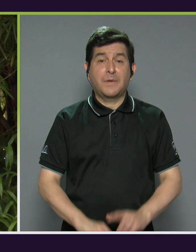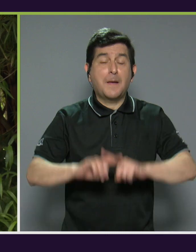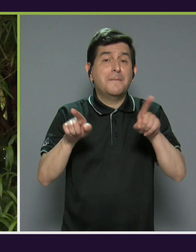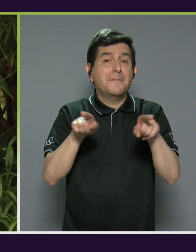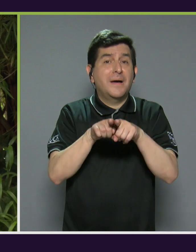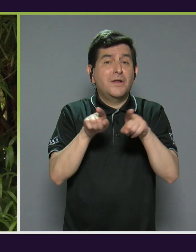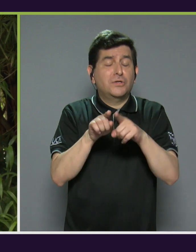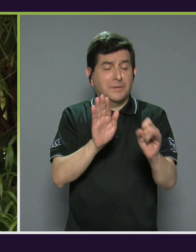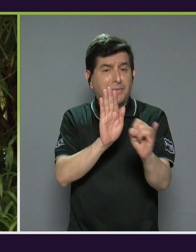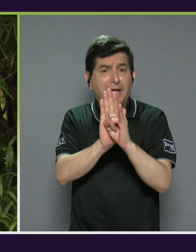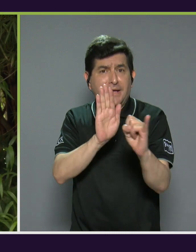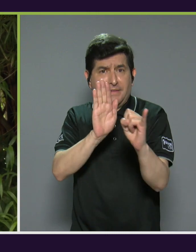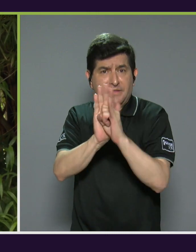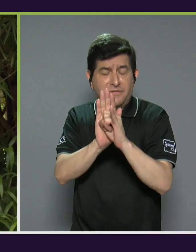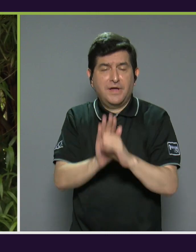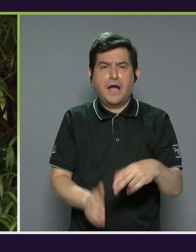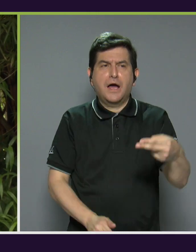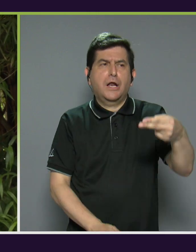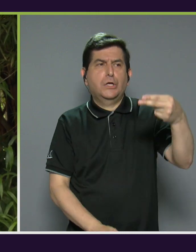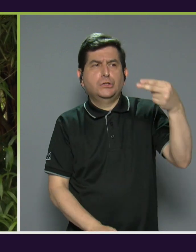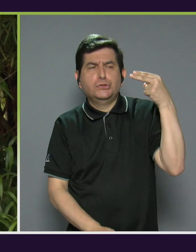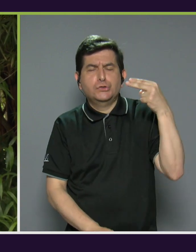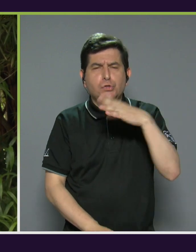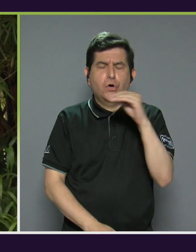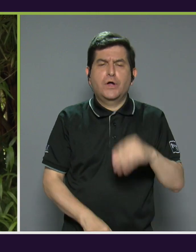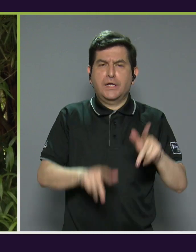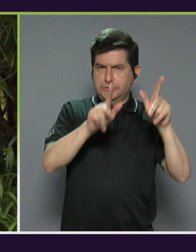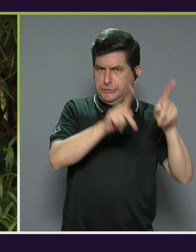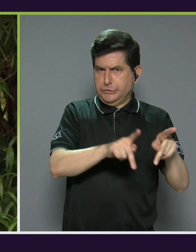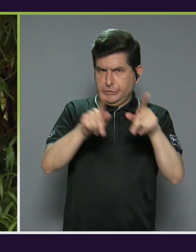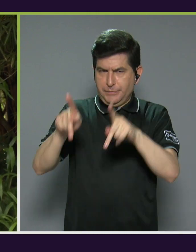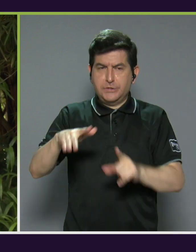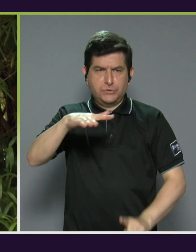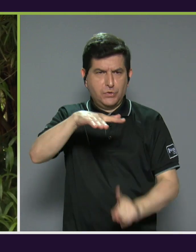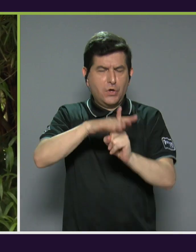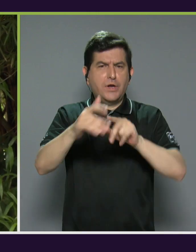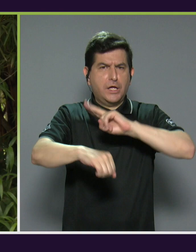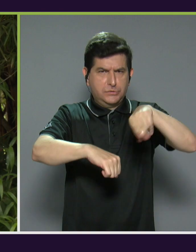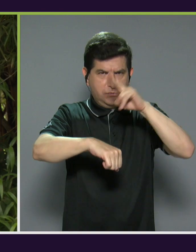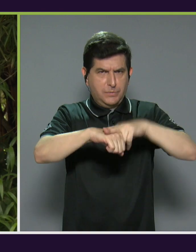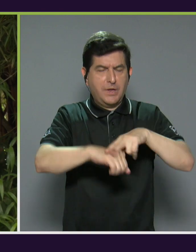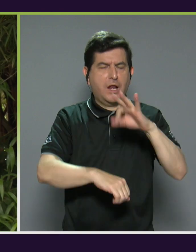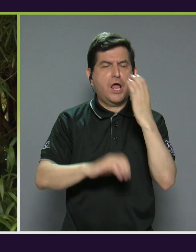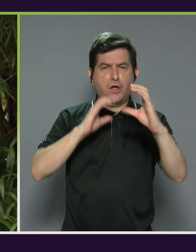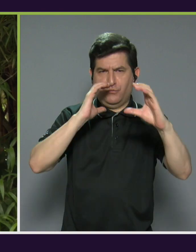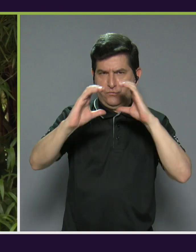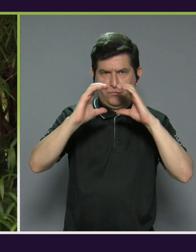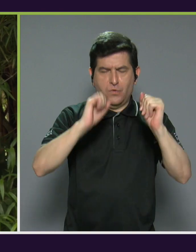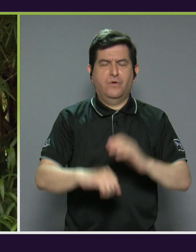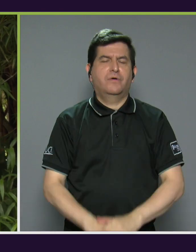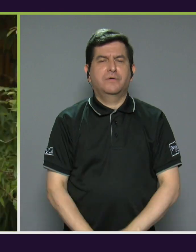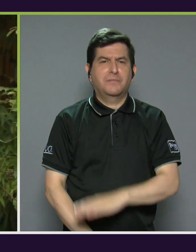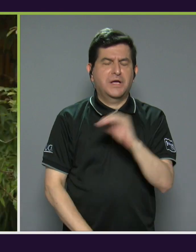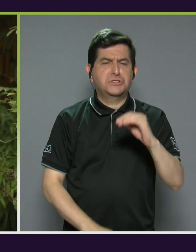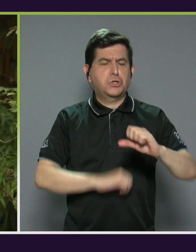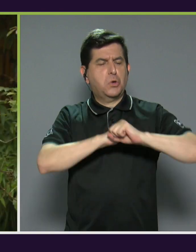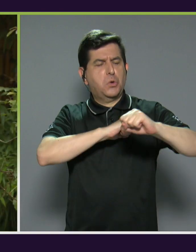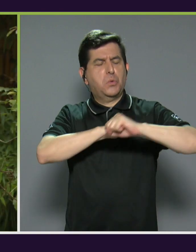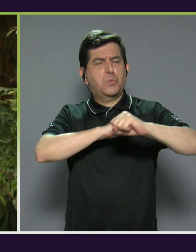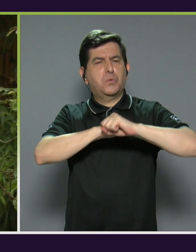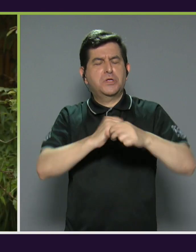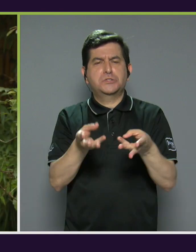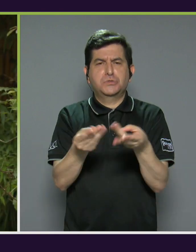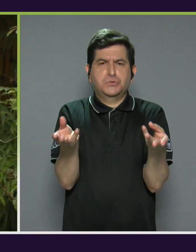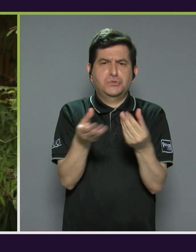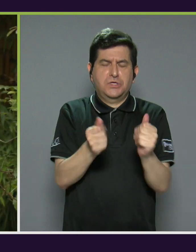Pero además de poder identificarnos con las historias y con las personas que aparecen regularmente en los medios de comunicación, en la publicidad